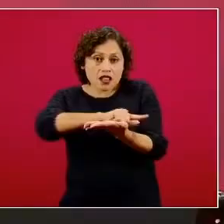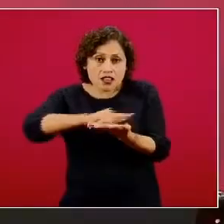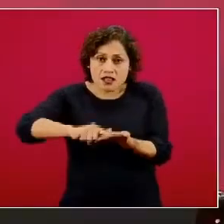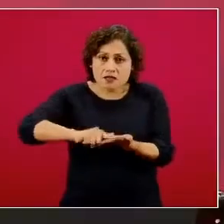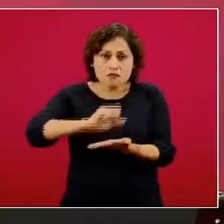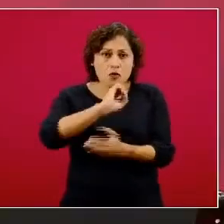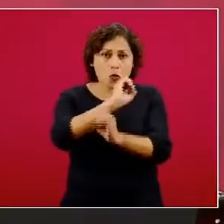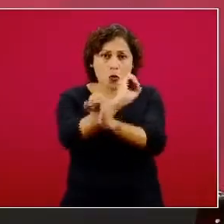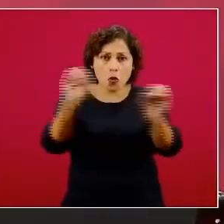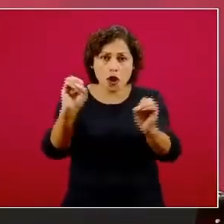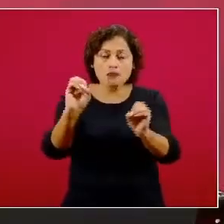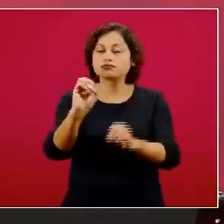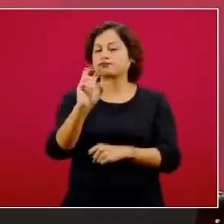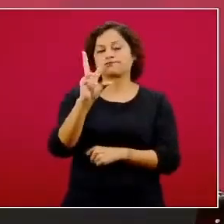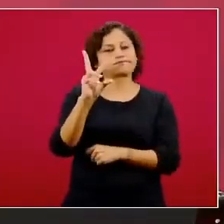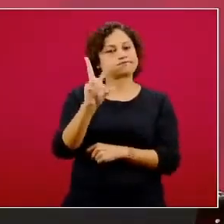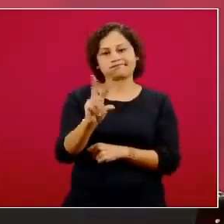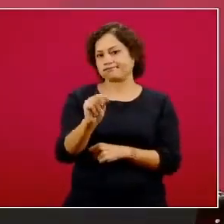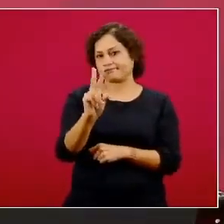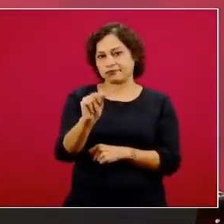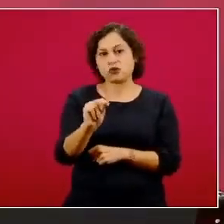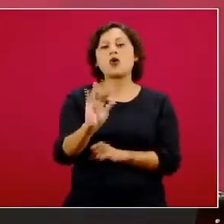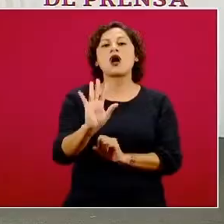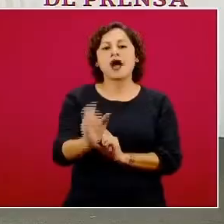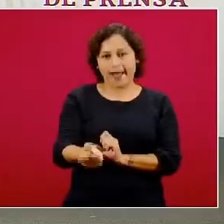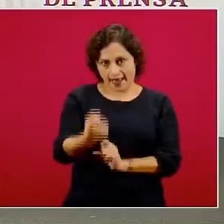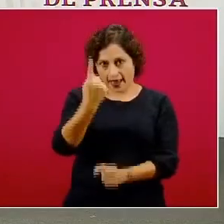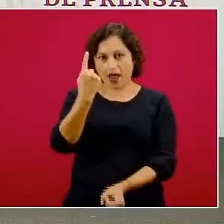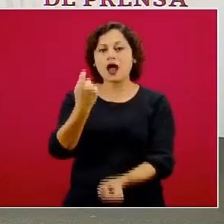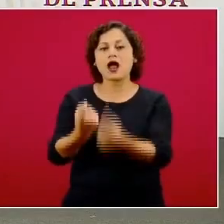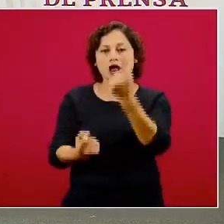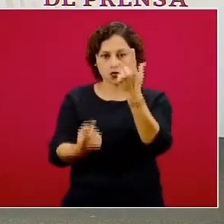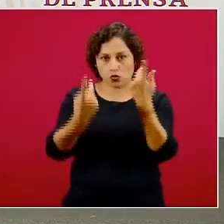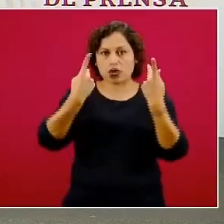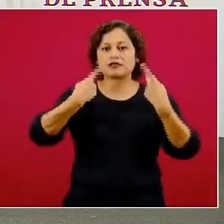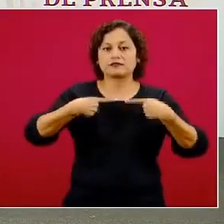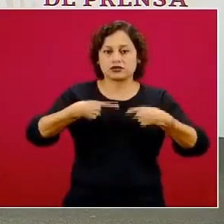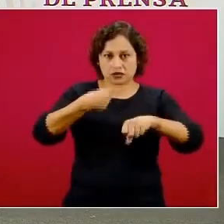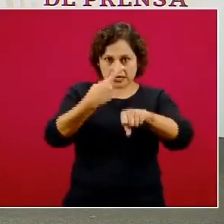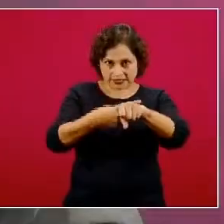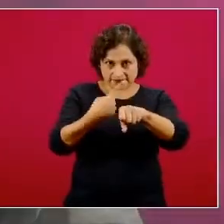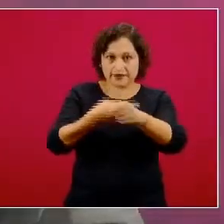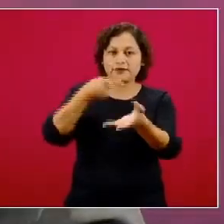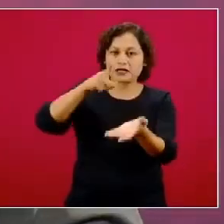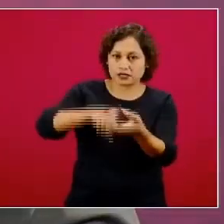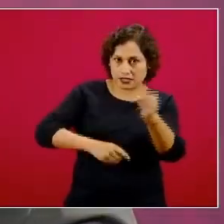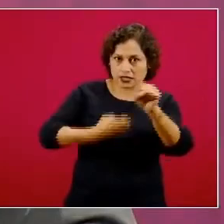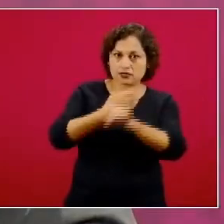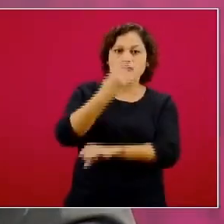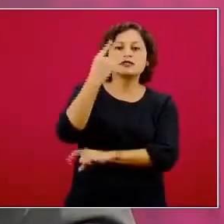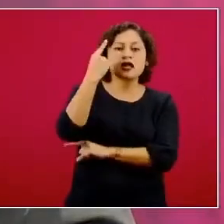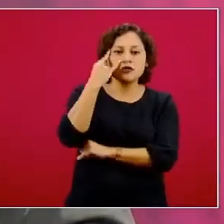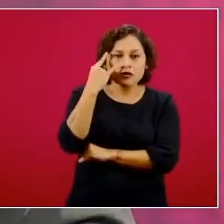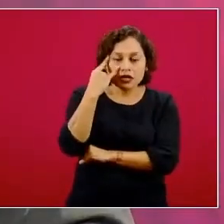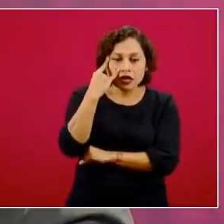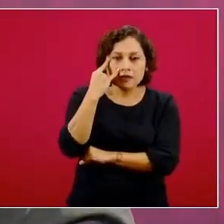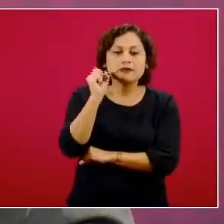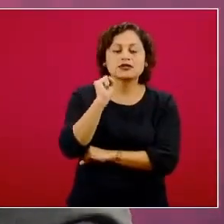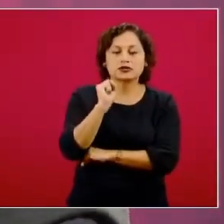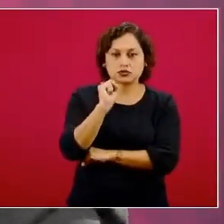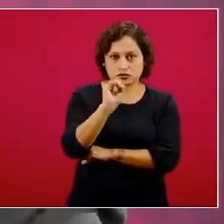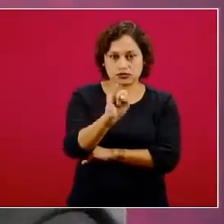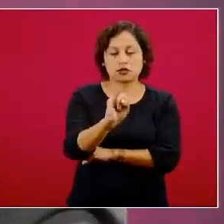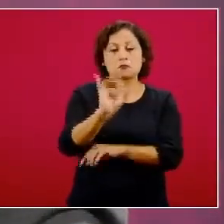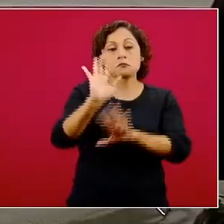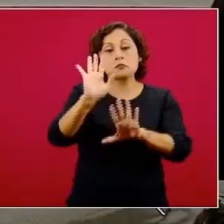que están enfermas de SARS-CoV-2 en el estado de Campeche. Seguramente empezaremos a ver algún